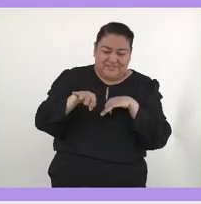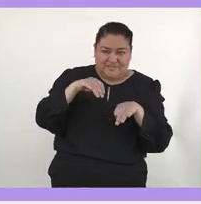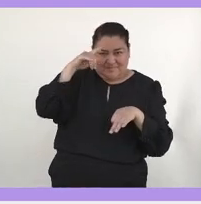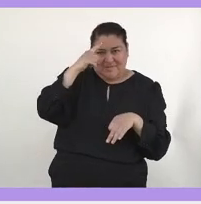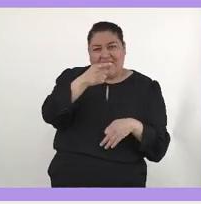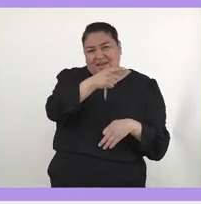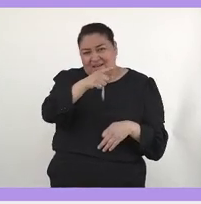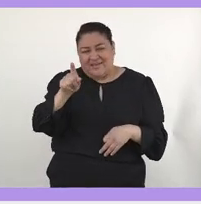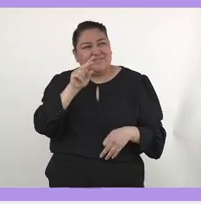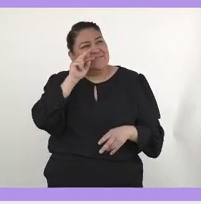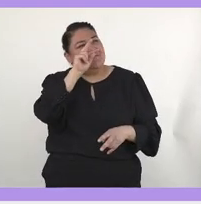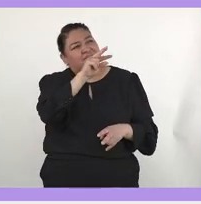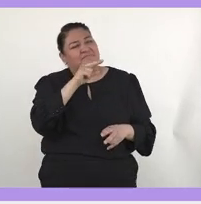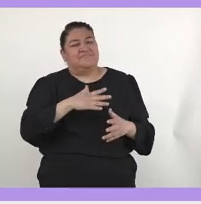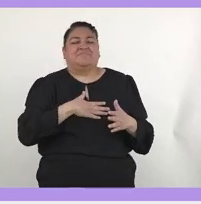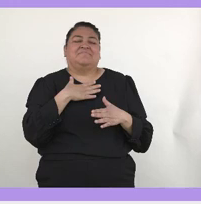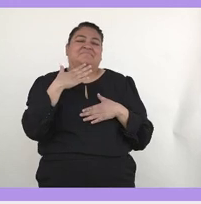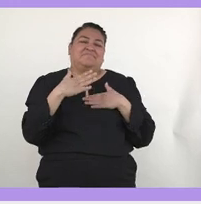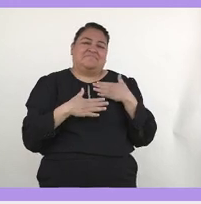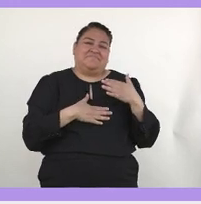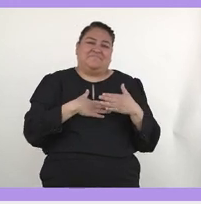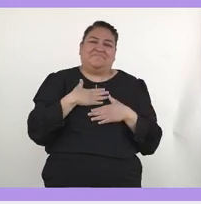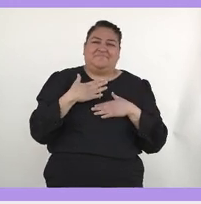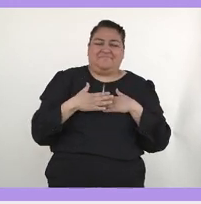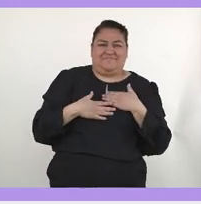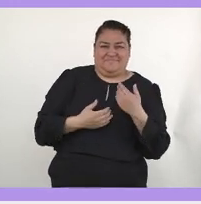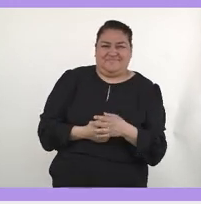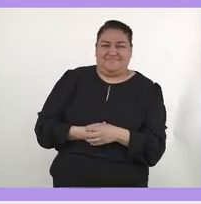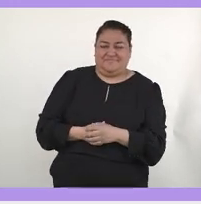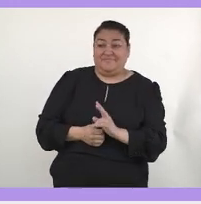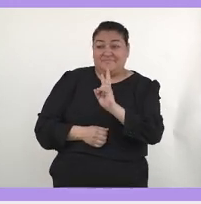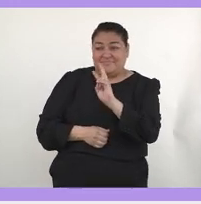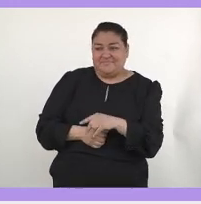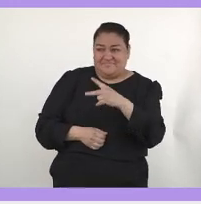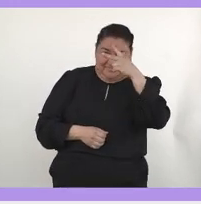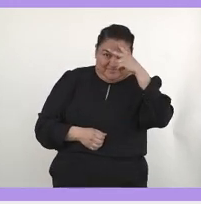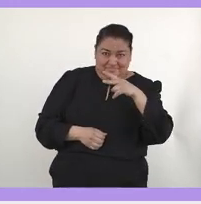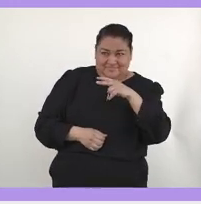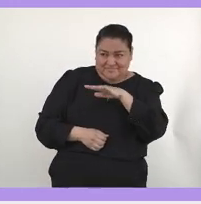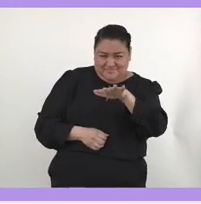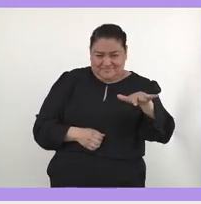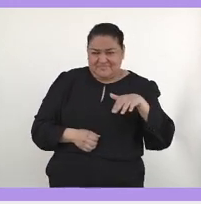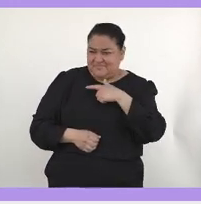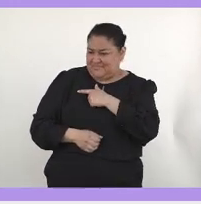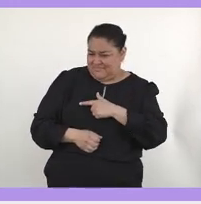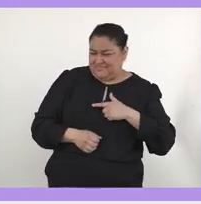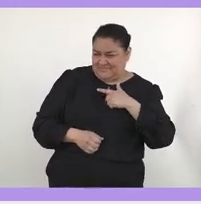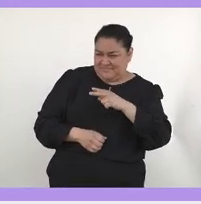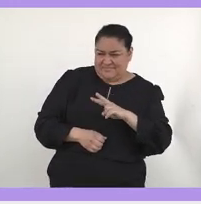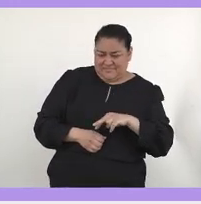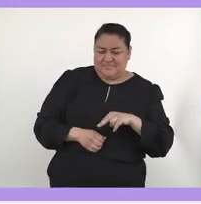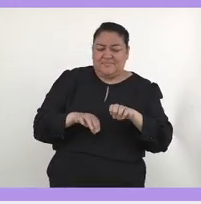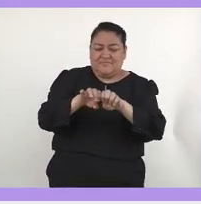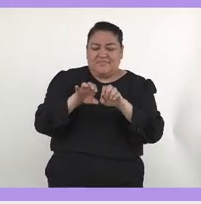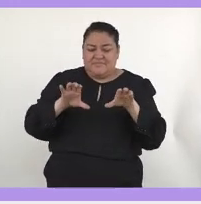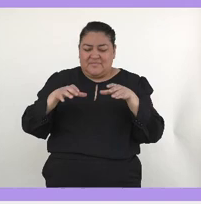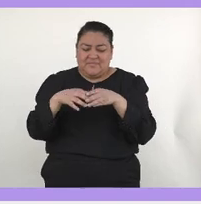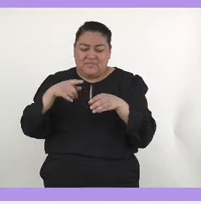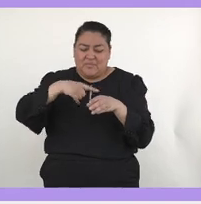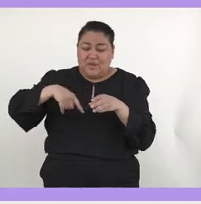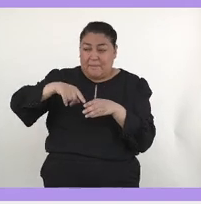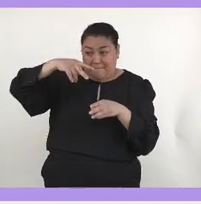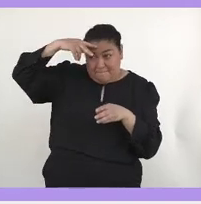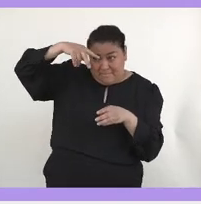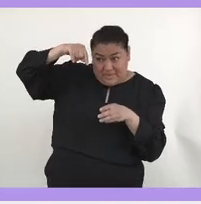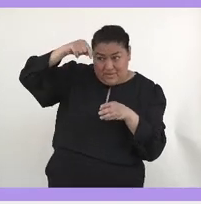disfrutar Pedro ya lo decías has disfrutado todo lo que te has encontrado en México y y la selección va a disfrutar estas estas